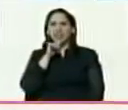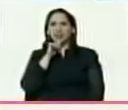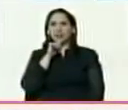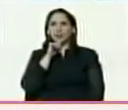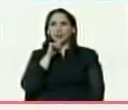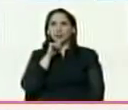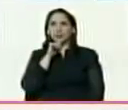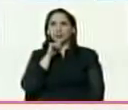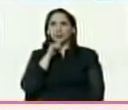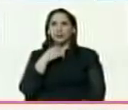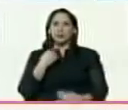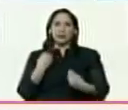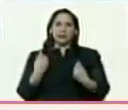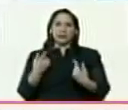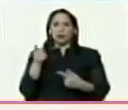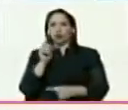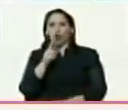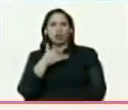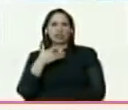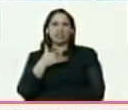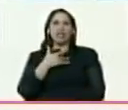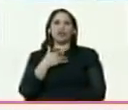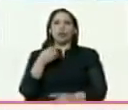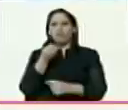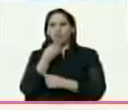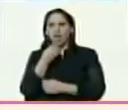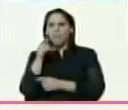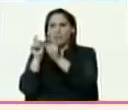incómodos próximos